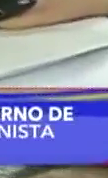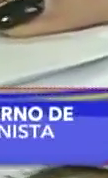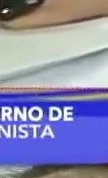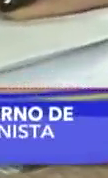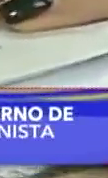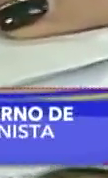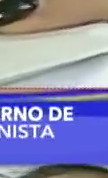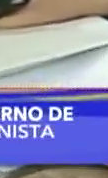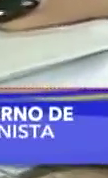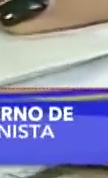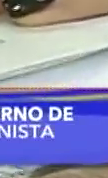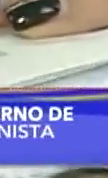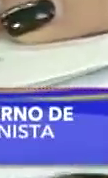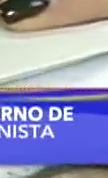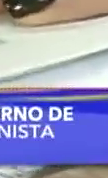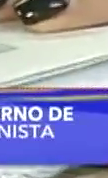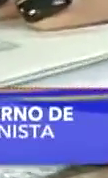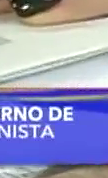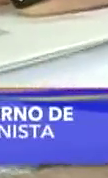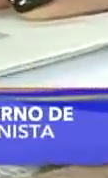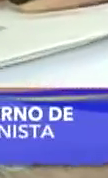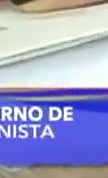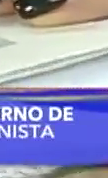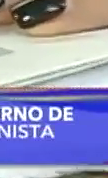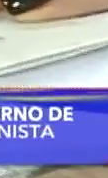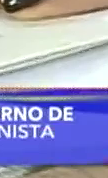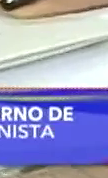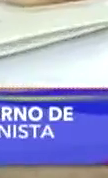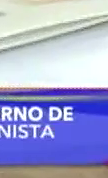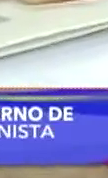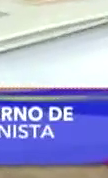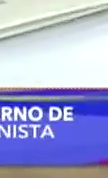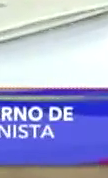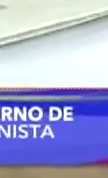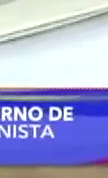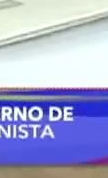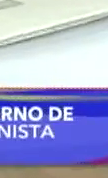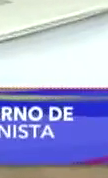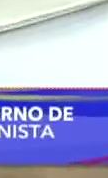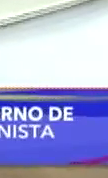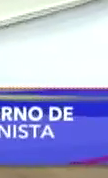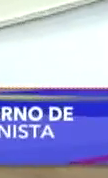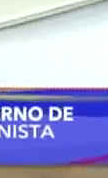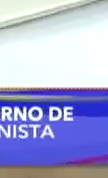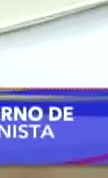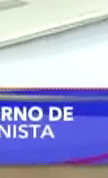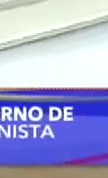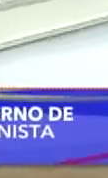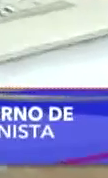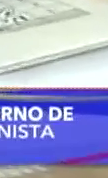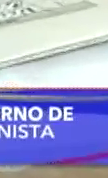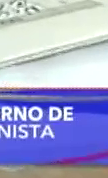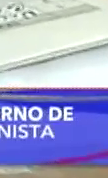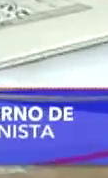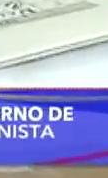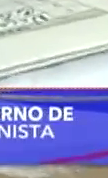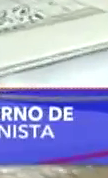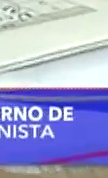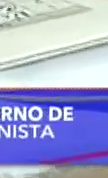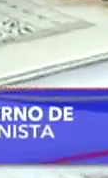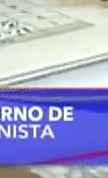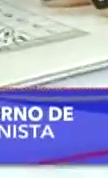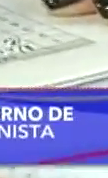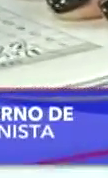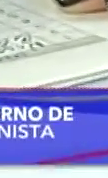sea precisamente en rechazo a estas acciones que ha emprendido la administración de Trump. Vemos allí entonces también a la primera combatiente,